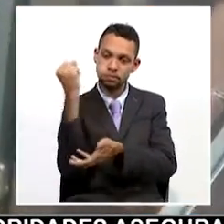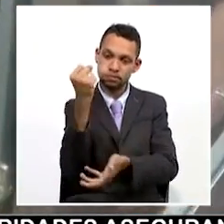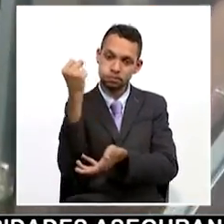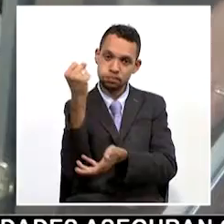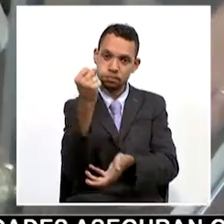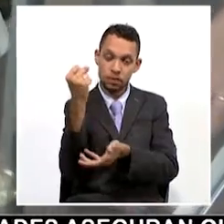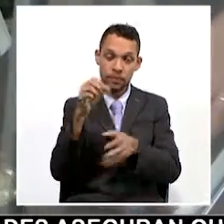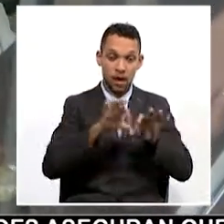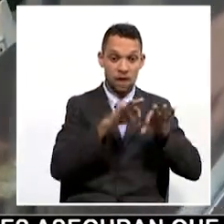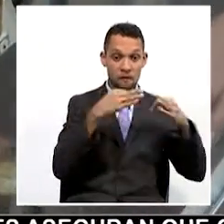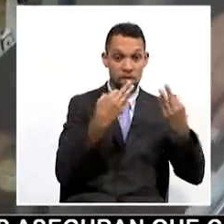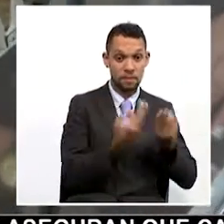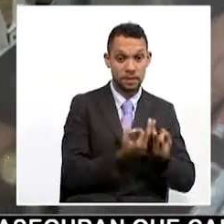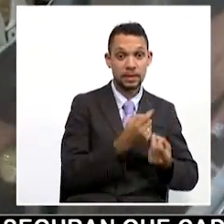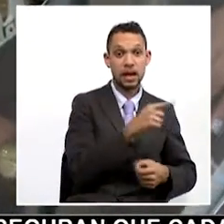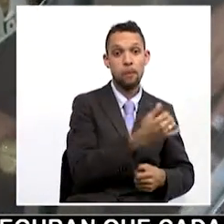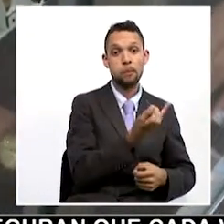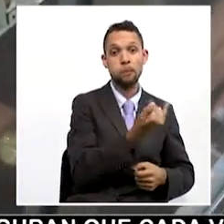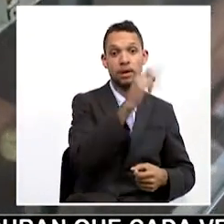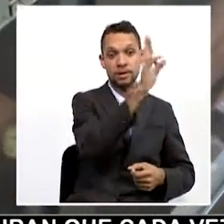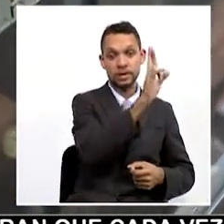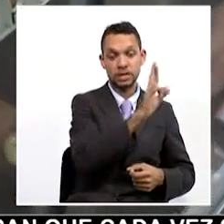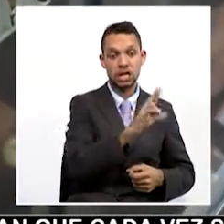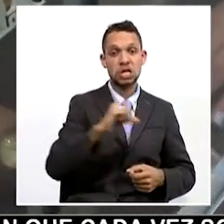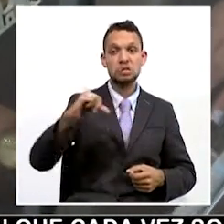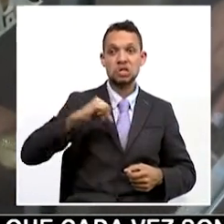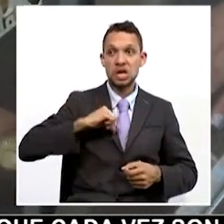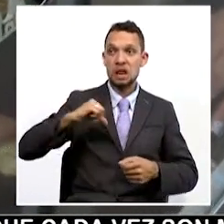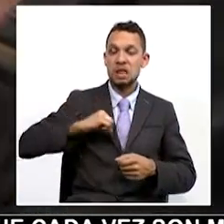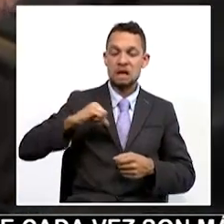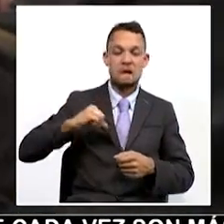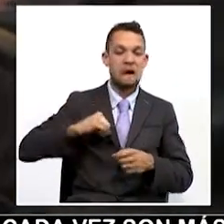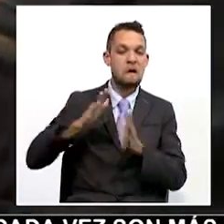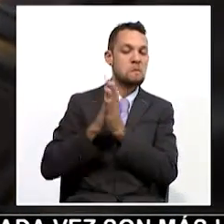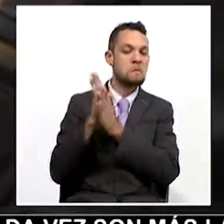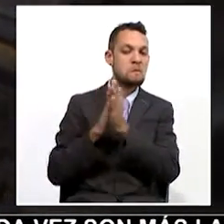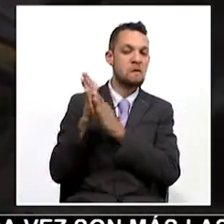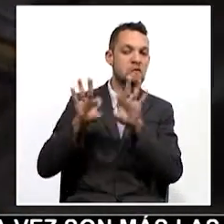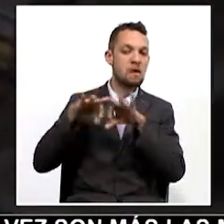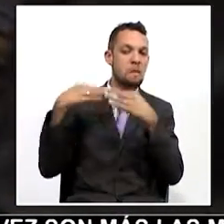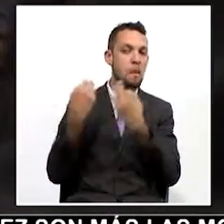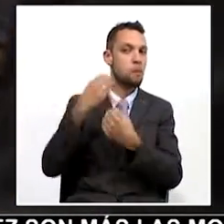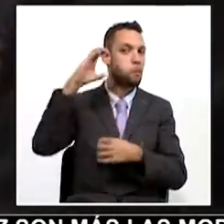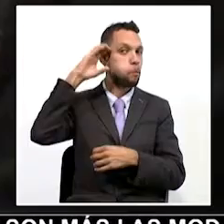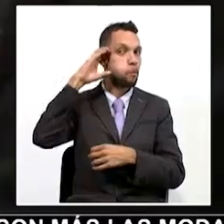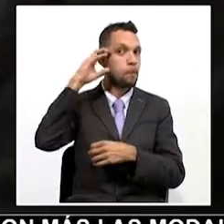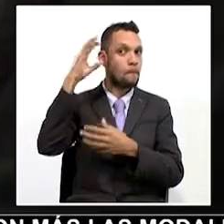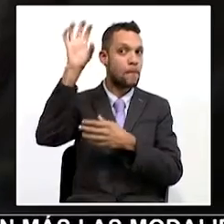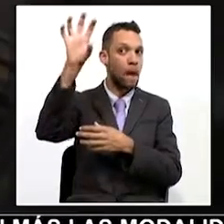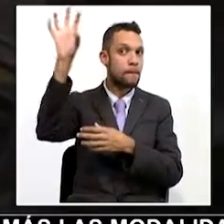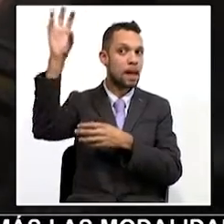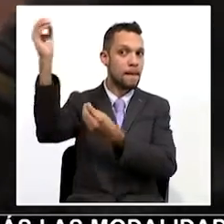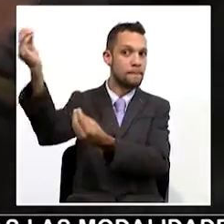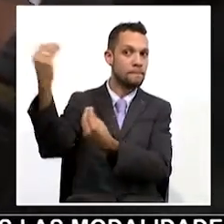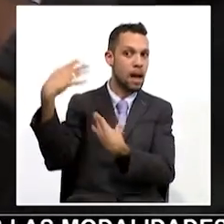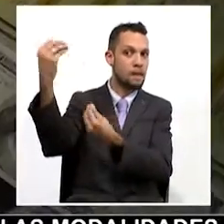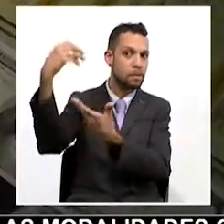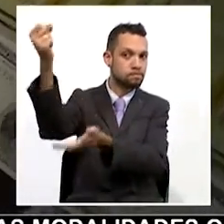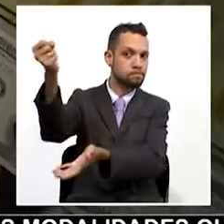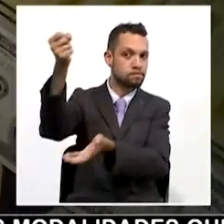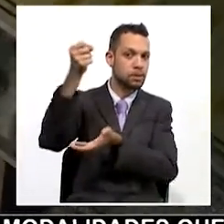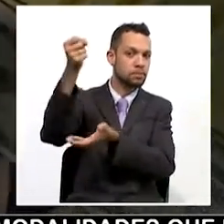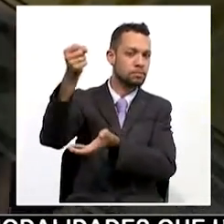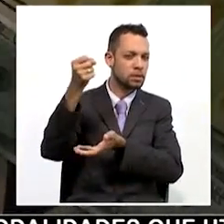12% de las familias en Risaralda cuentan con este capital como parte de su ingreso. Durante el segundo trimestre de 2016